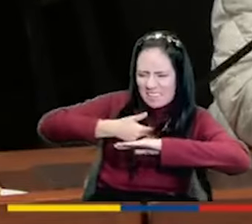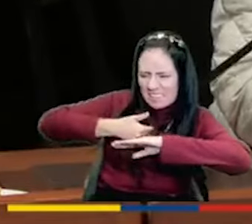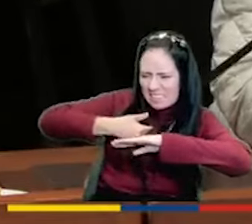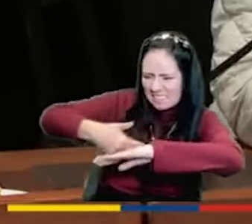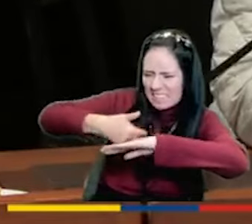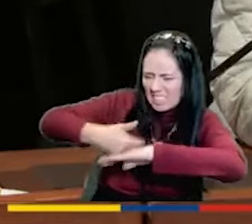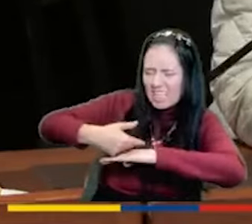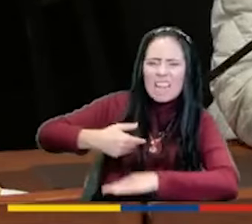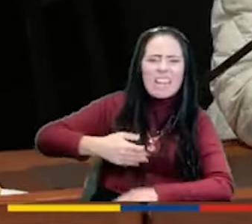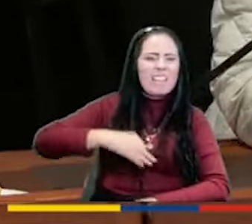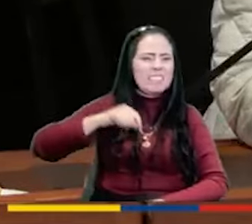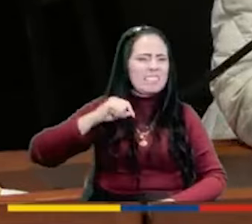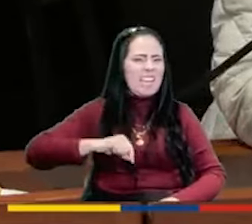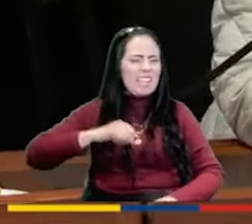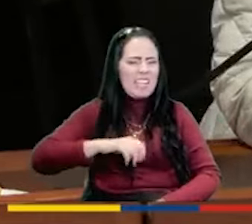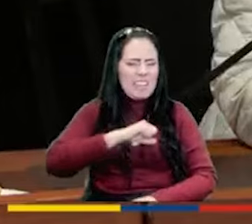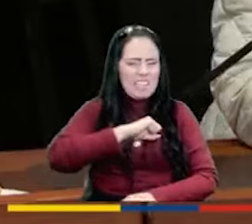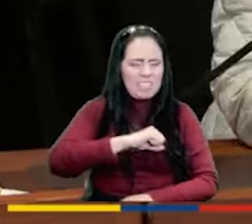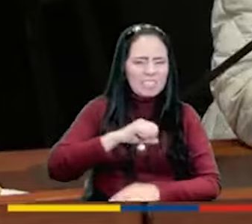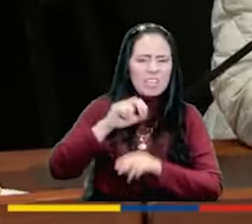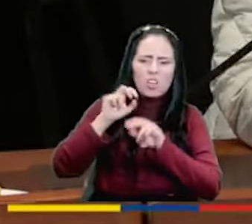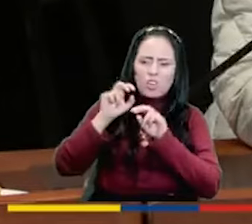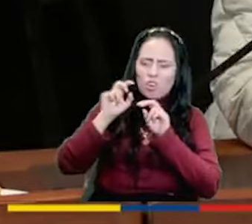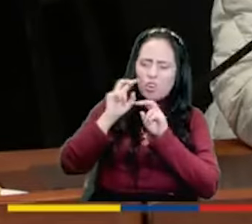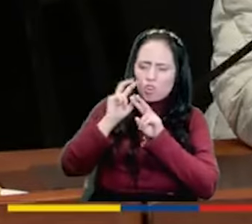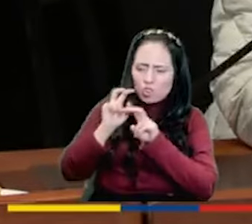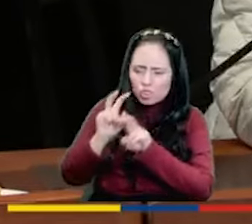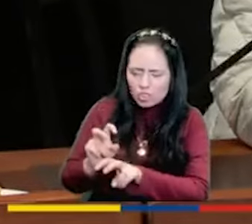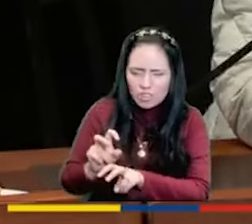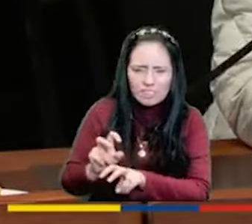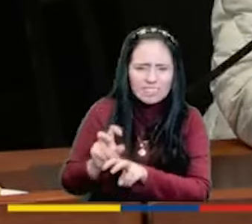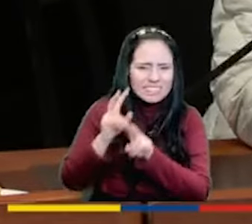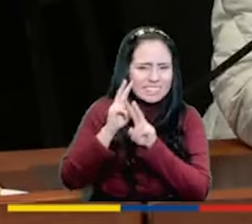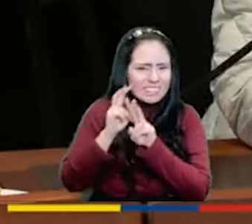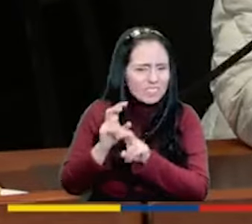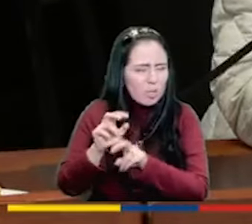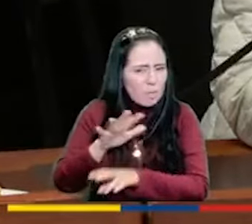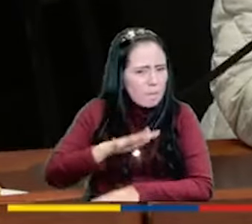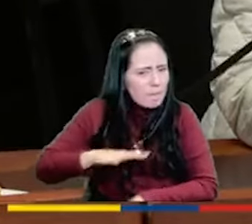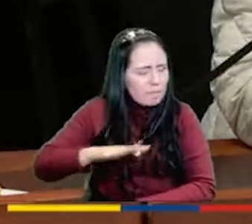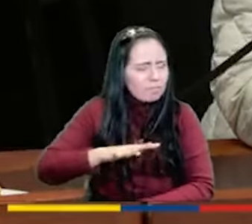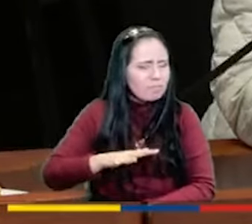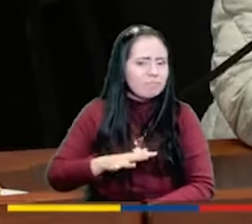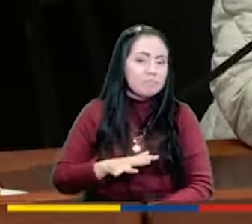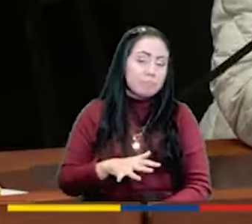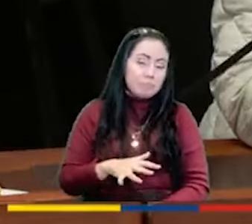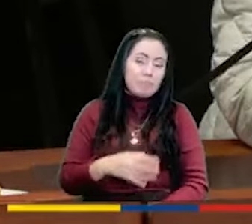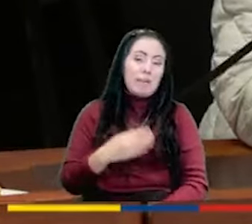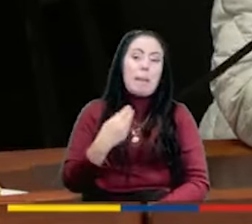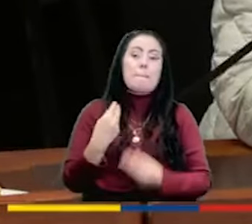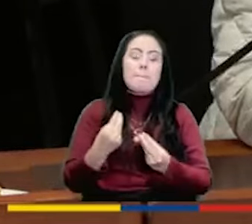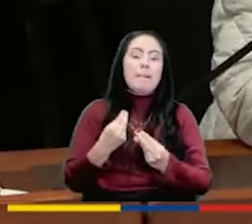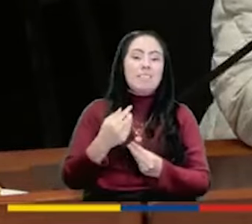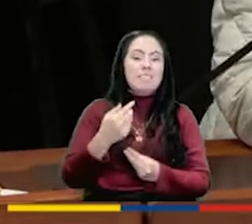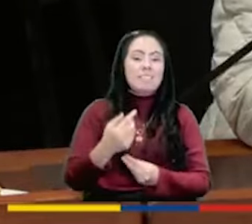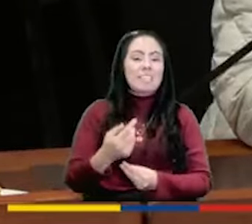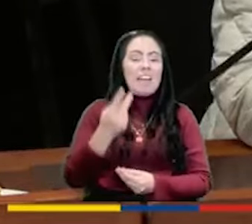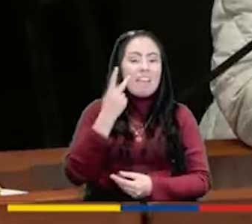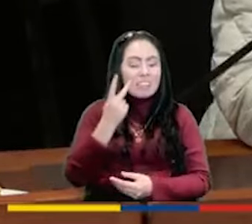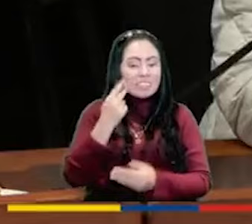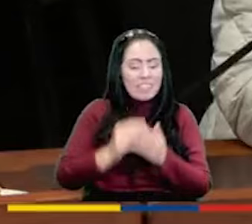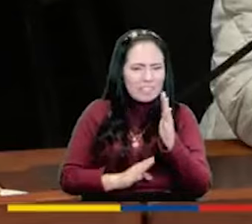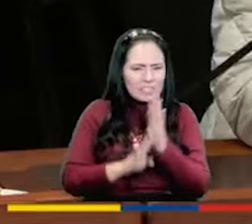de sus derechos en el marco de la consulta, como que esa consulta es un obstáculo para una visión de desarrollo que no